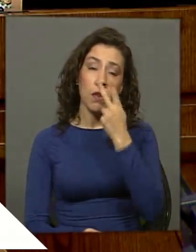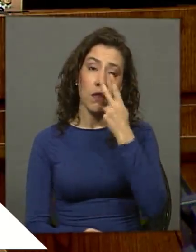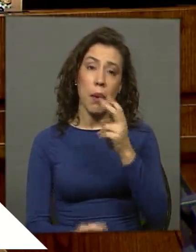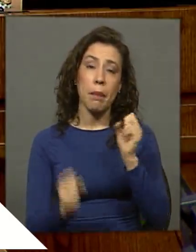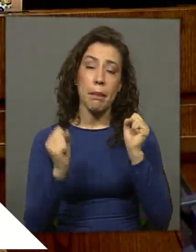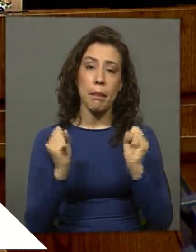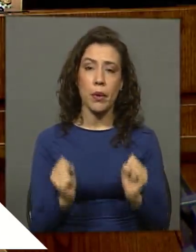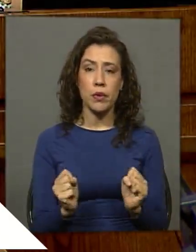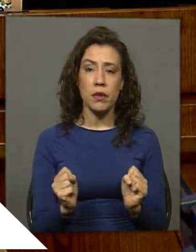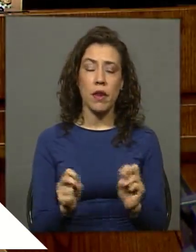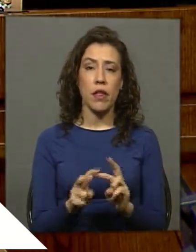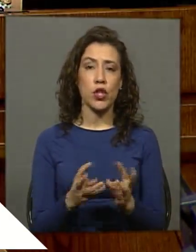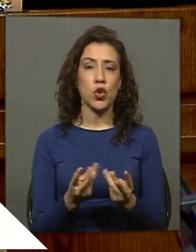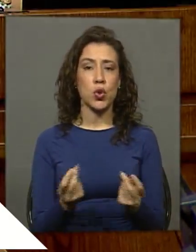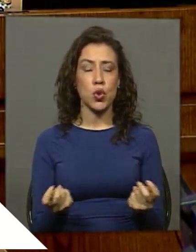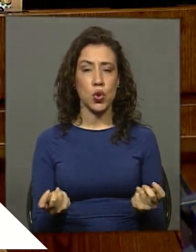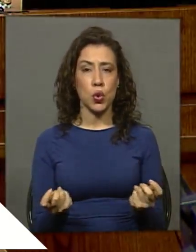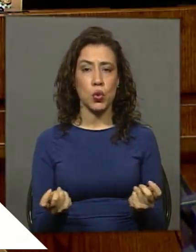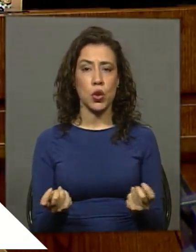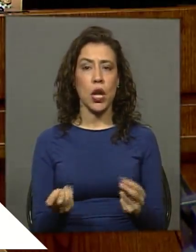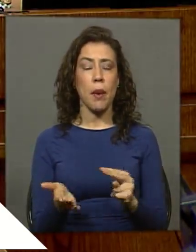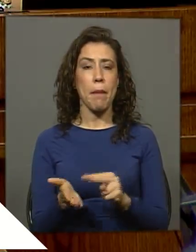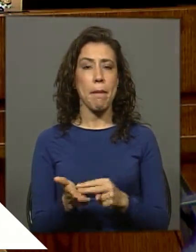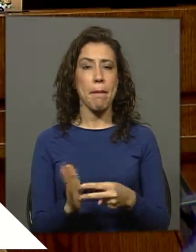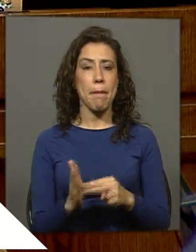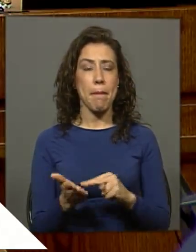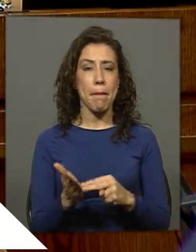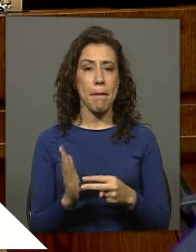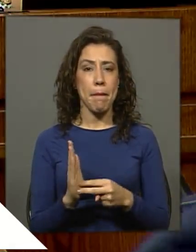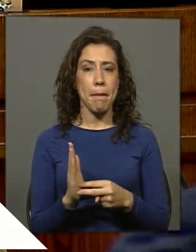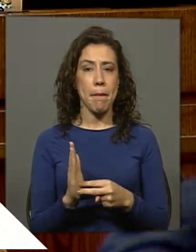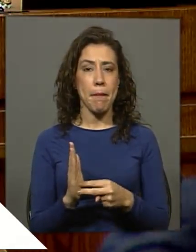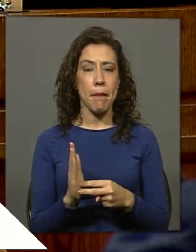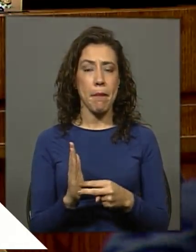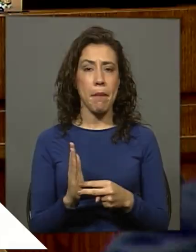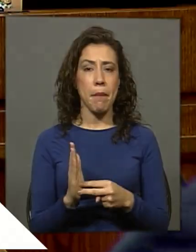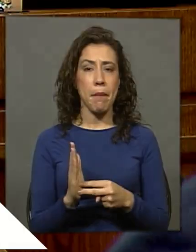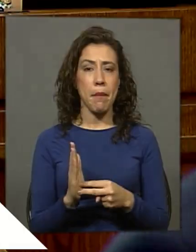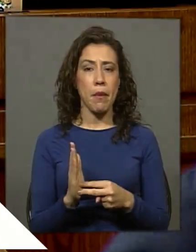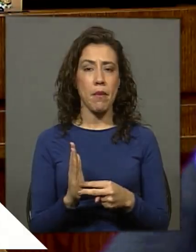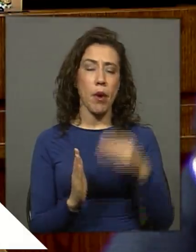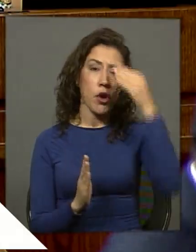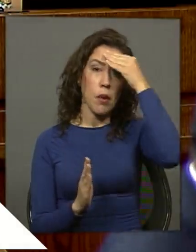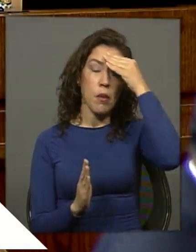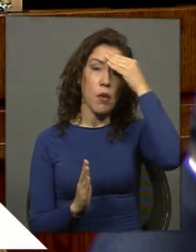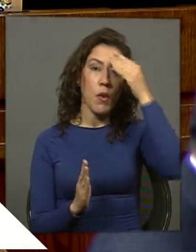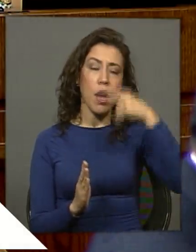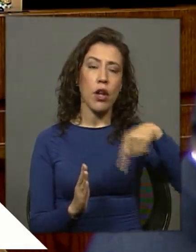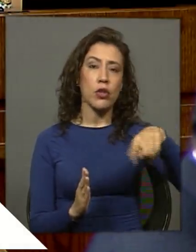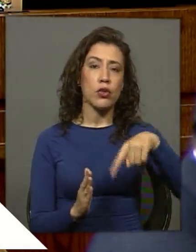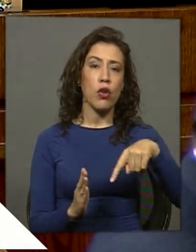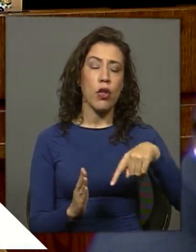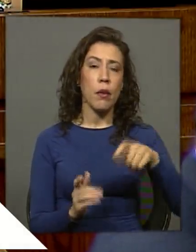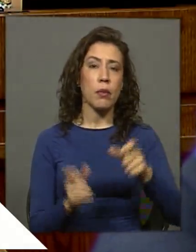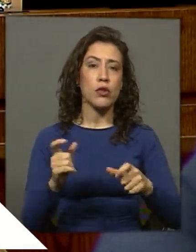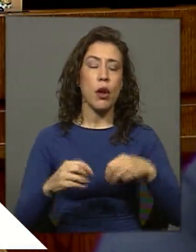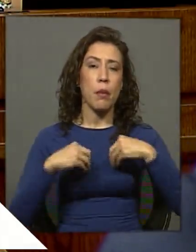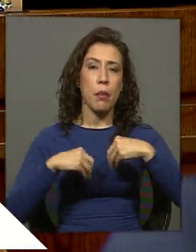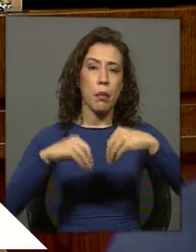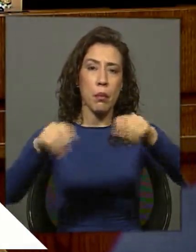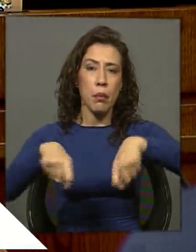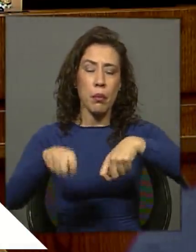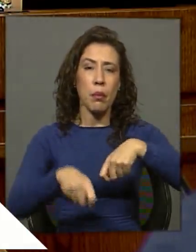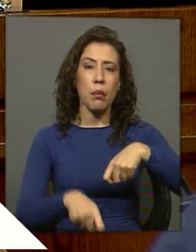posibilidad de solucionar este problema que está preocupando a los productores de Chile así que ministro espero tener una